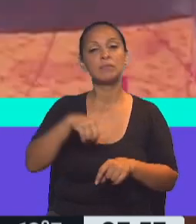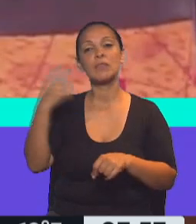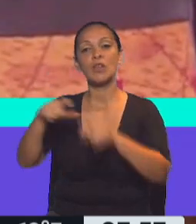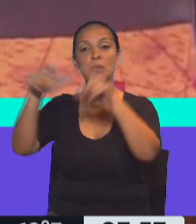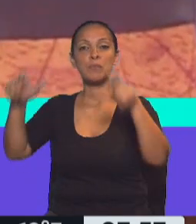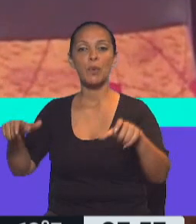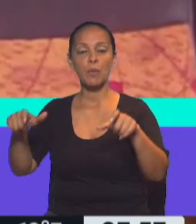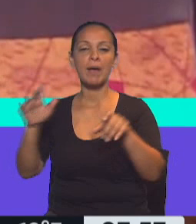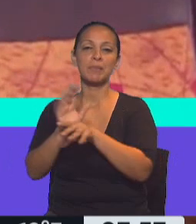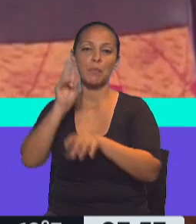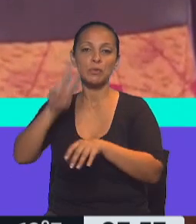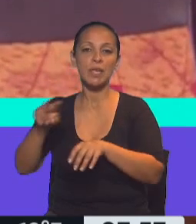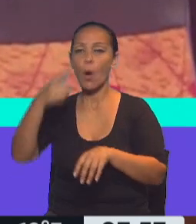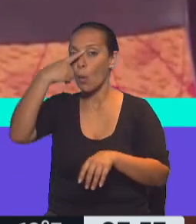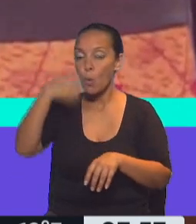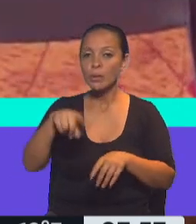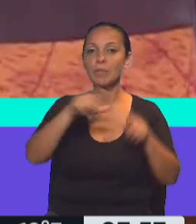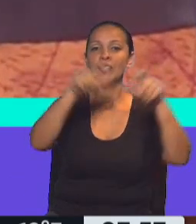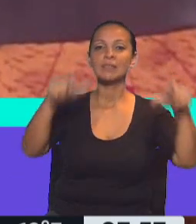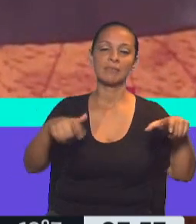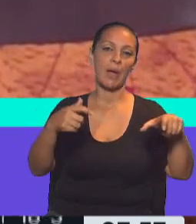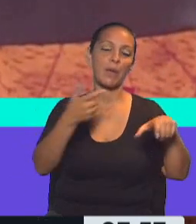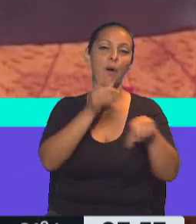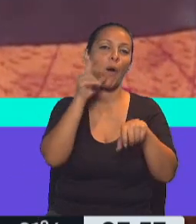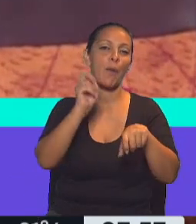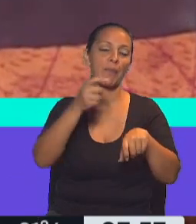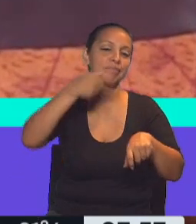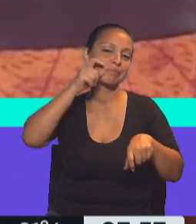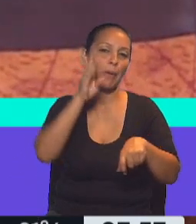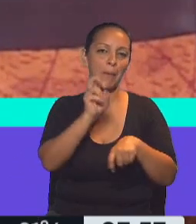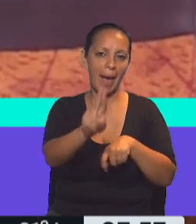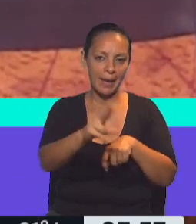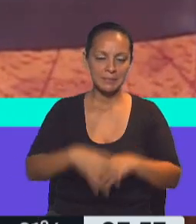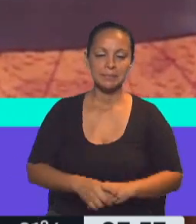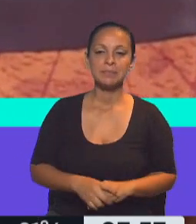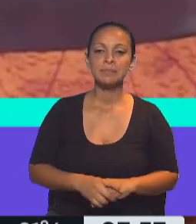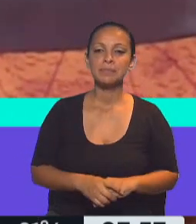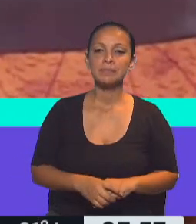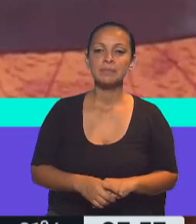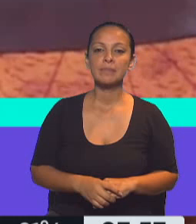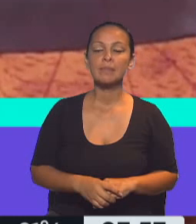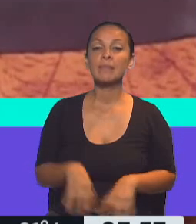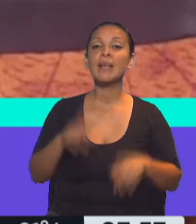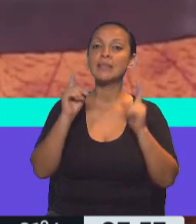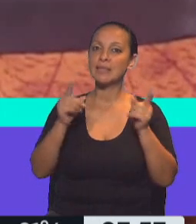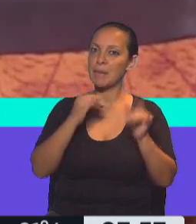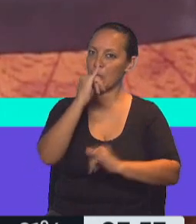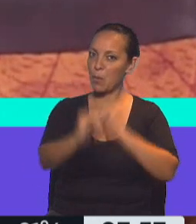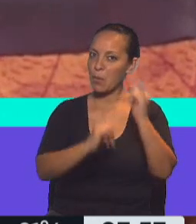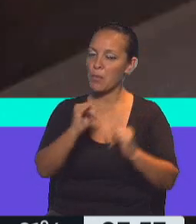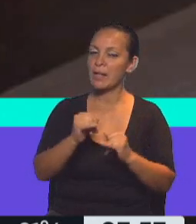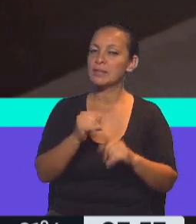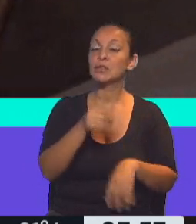visita finaliza en el coche Salón Bar. Hay que decir que además de haber viajado aquí Juan Pablo